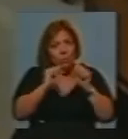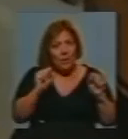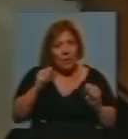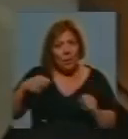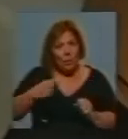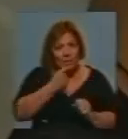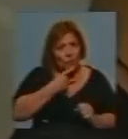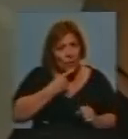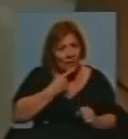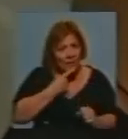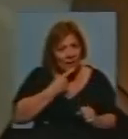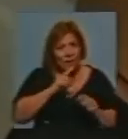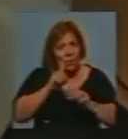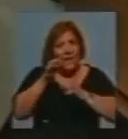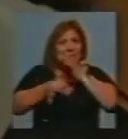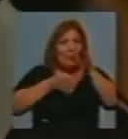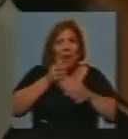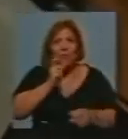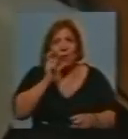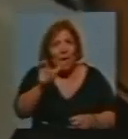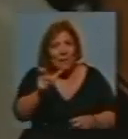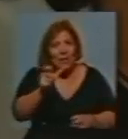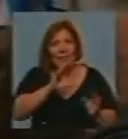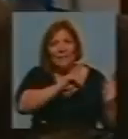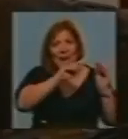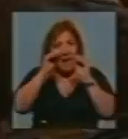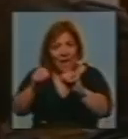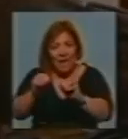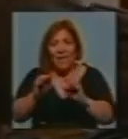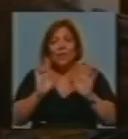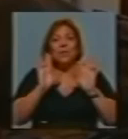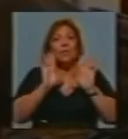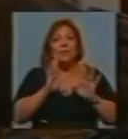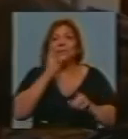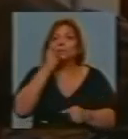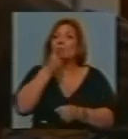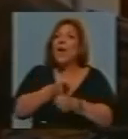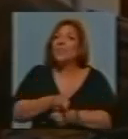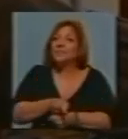juicio político, no haber explicado el fundamento del traslado.